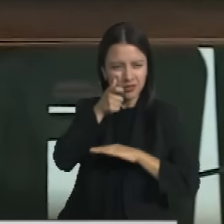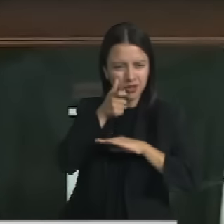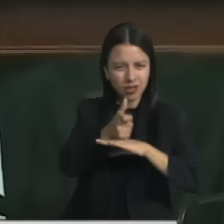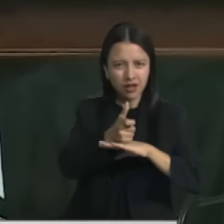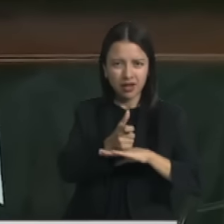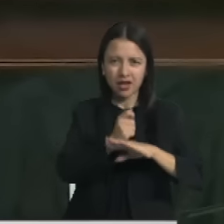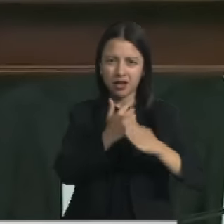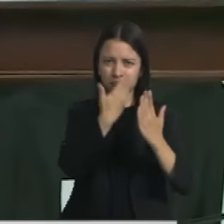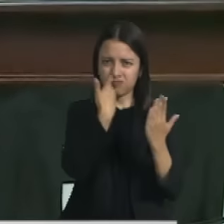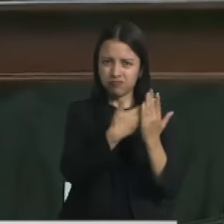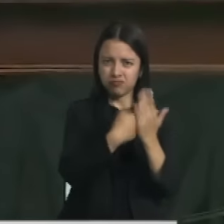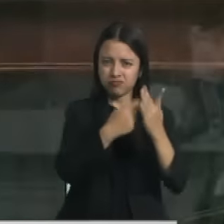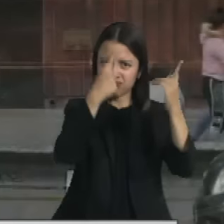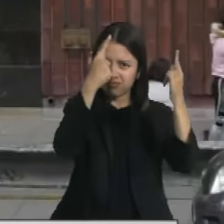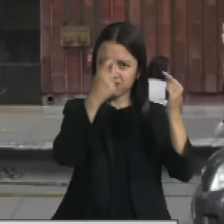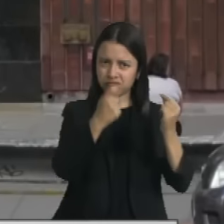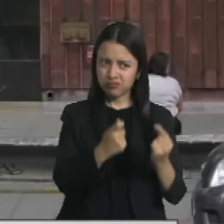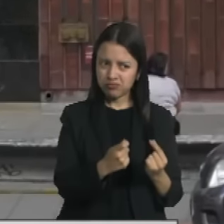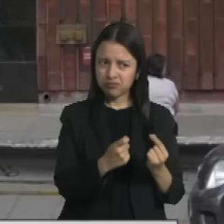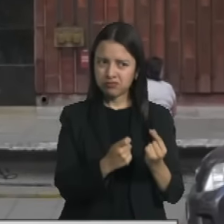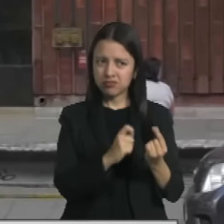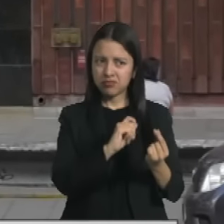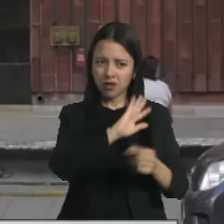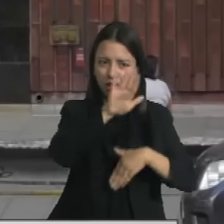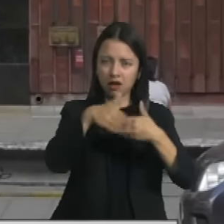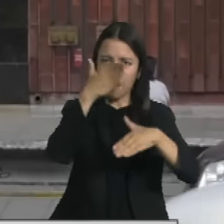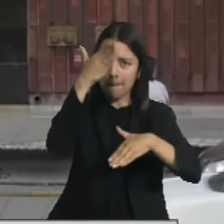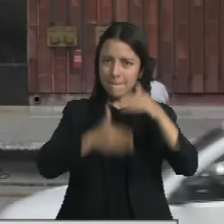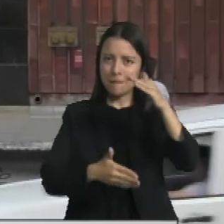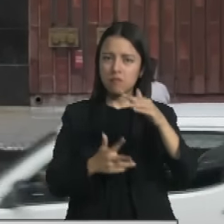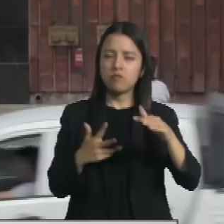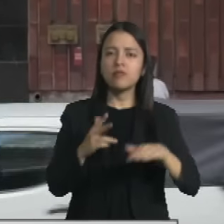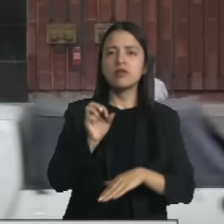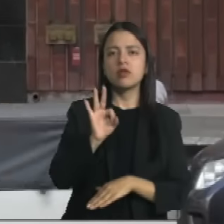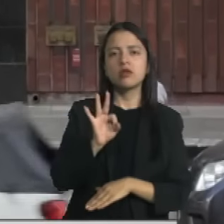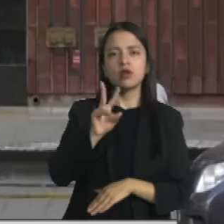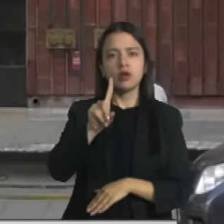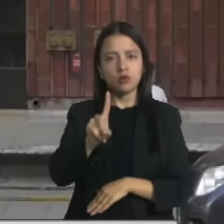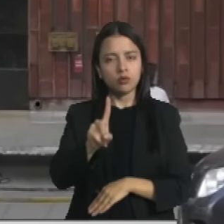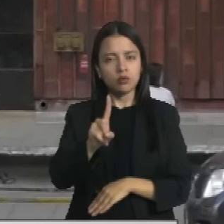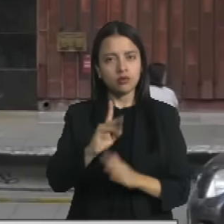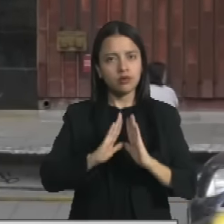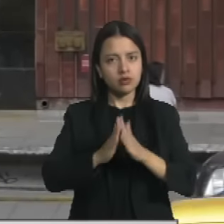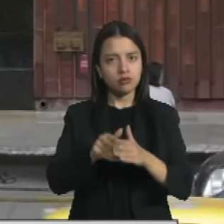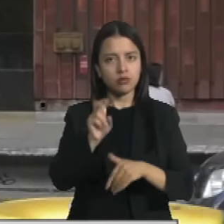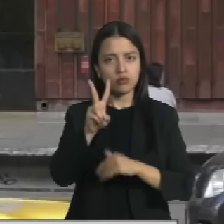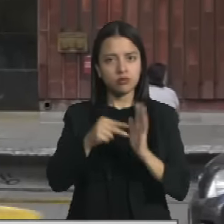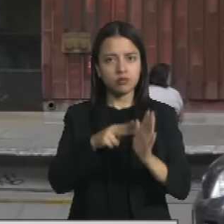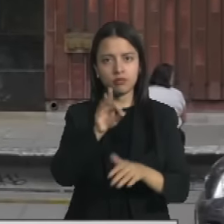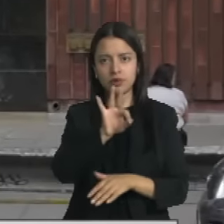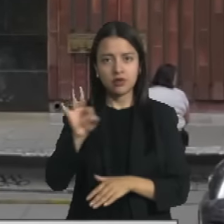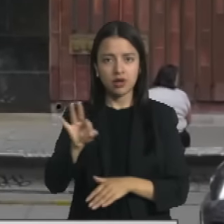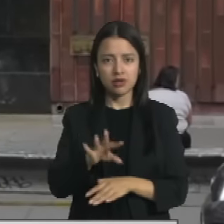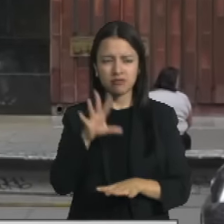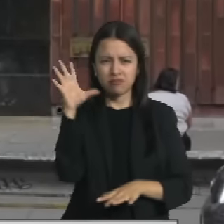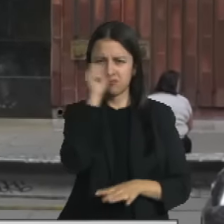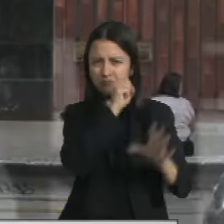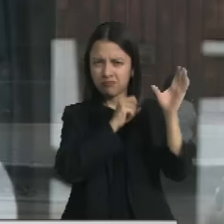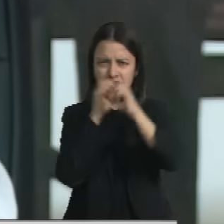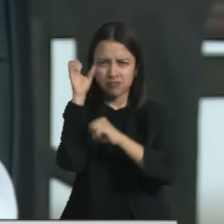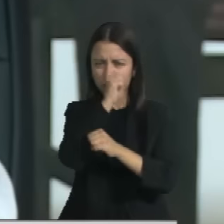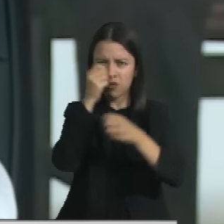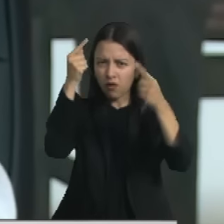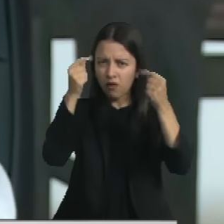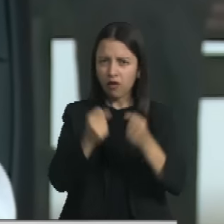los estados financieros de Prosperidad Social al 31 de diciembre de 2023 y se establecieron 21 hallazgos